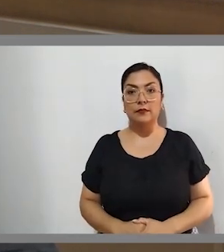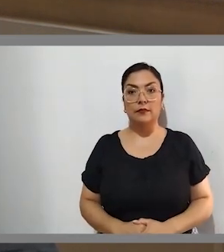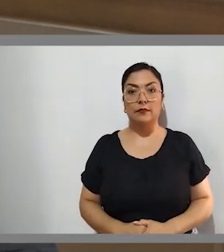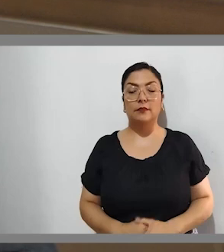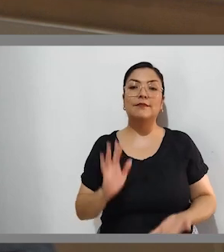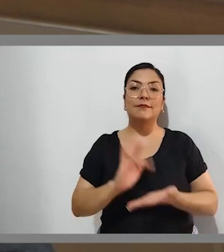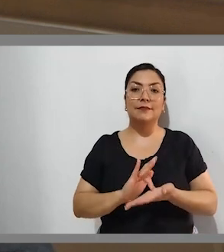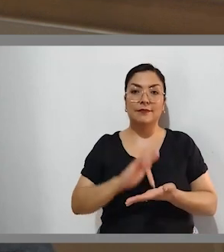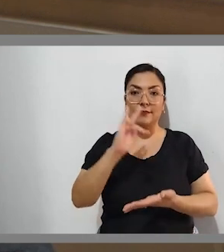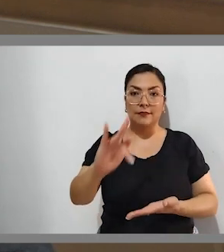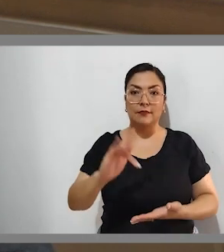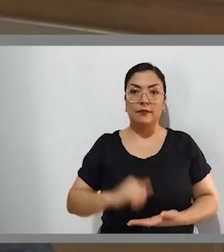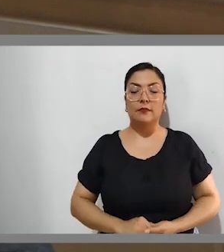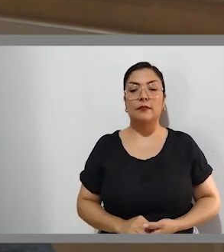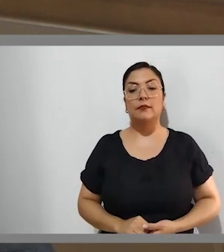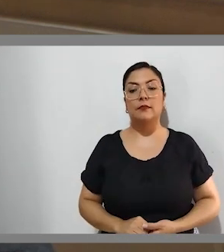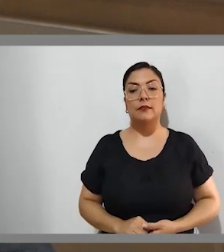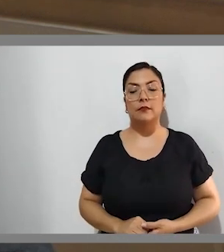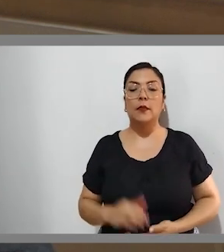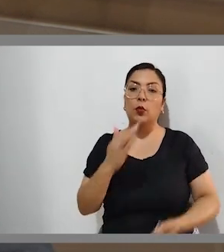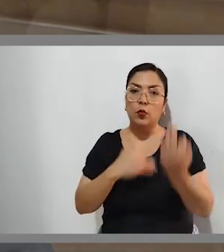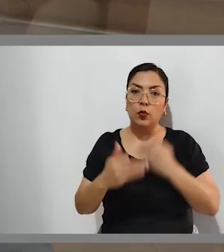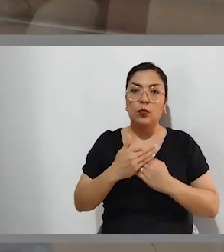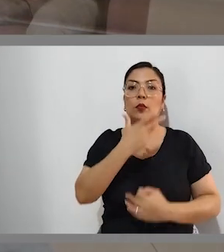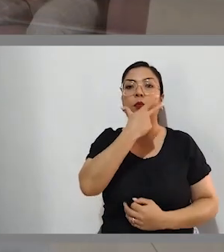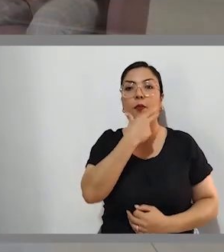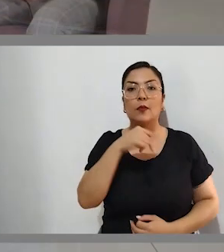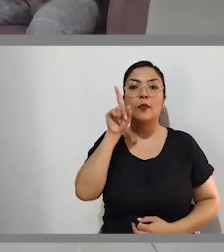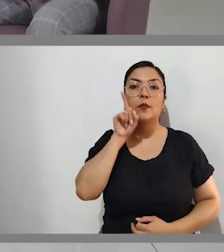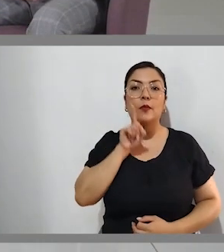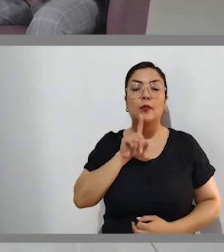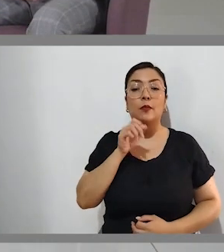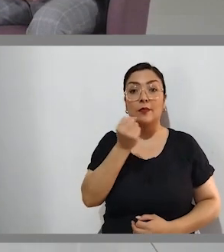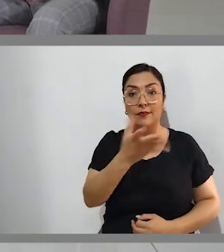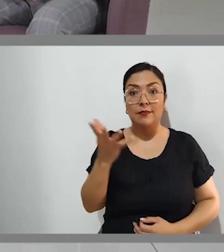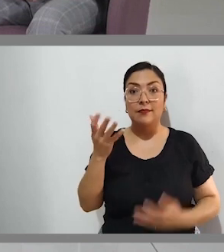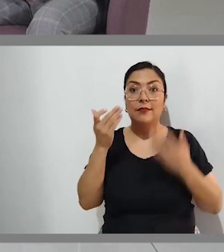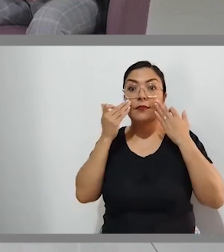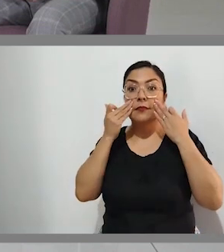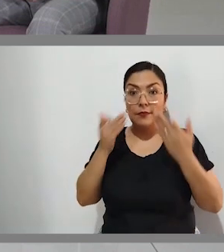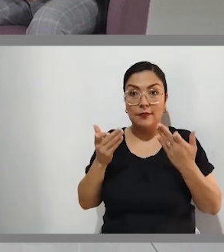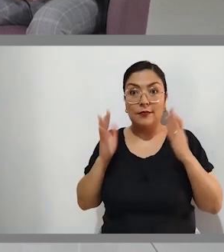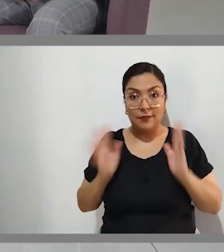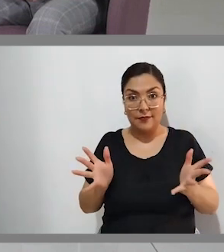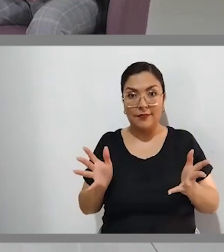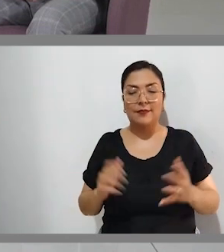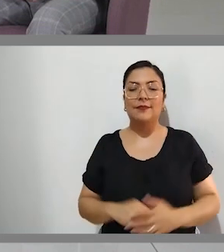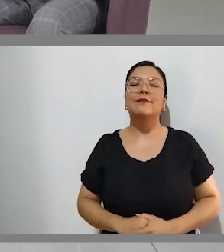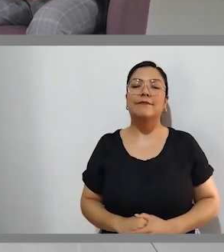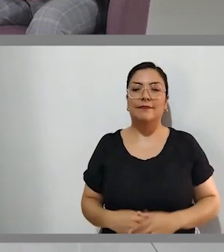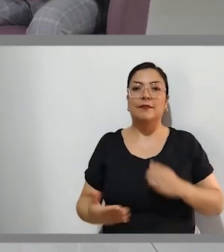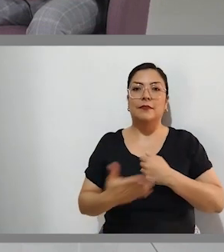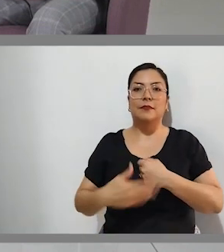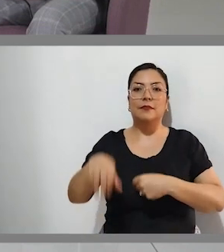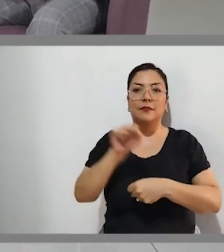realiza. Pues muchas gracias, licenciado Lavenán, muchas gracias a todas, a todos por su asistencia este día al programa de la urna. No se olviden,